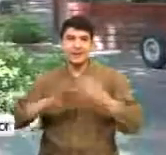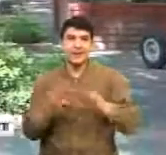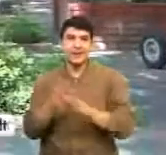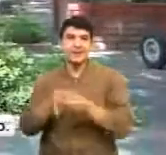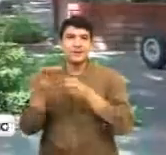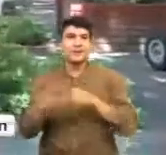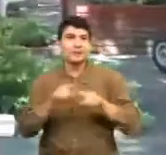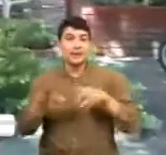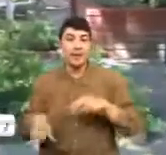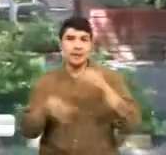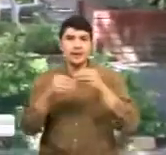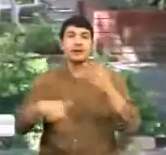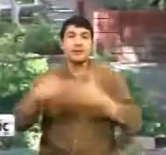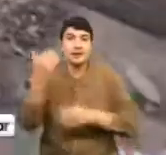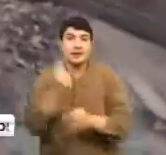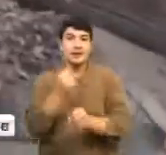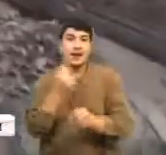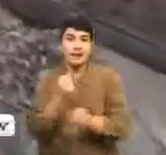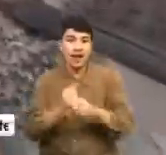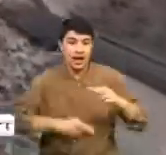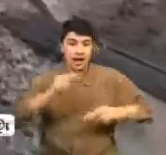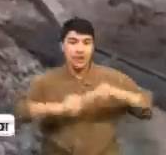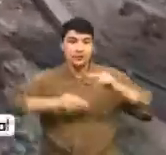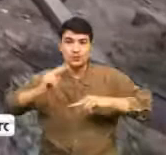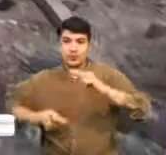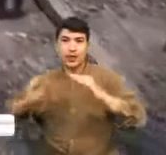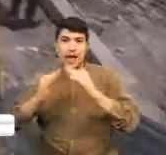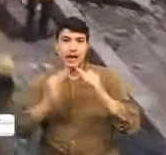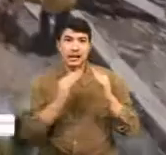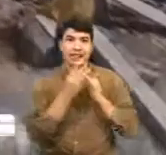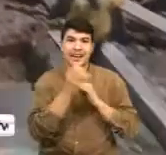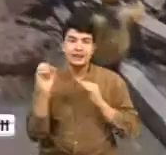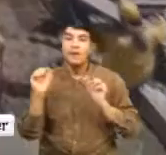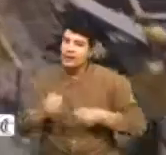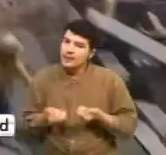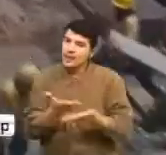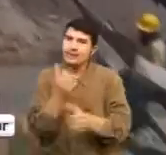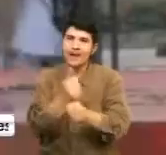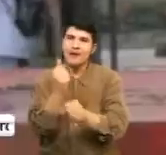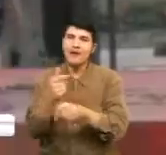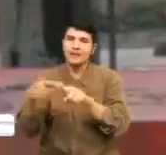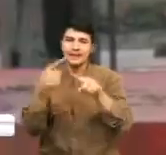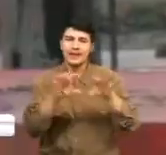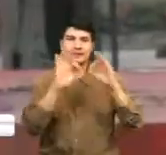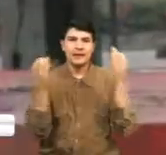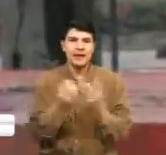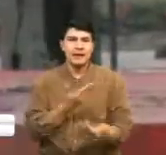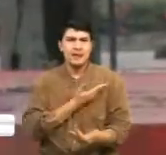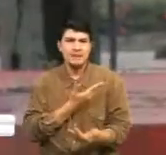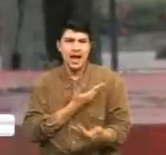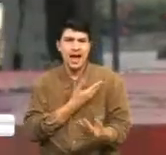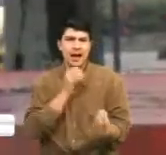vamos a generar empleo porque a través de la construcción se puede negar mucho empleo madres cabeza de hogar desplazados y